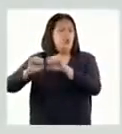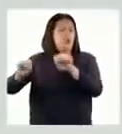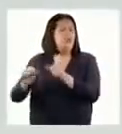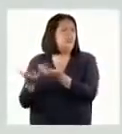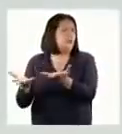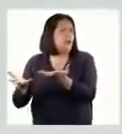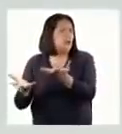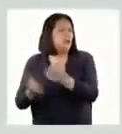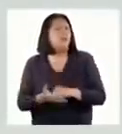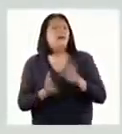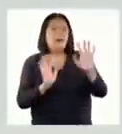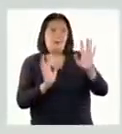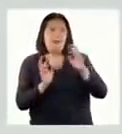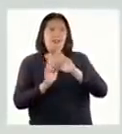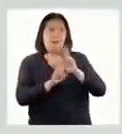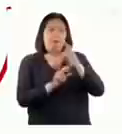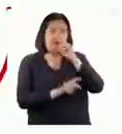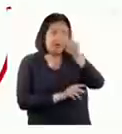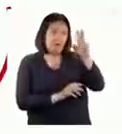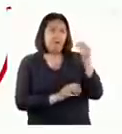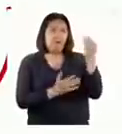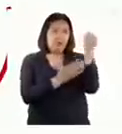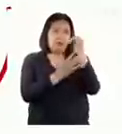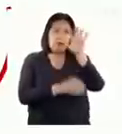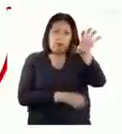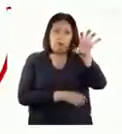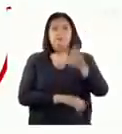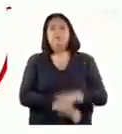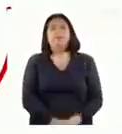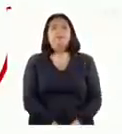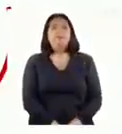responderte, veamos juntos esta imagen.